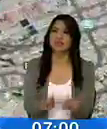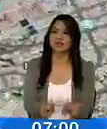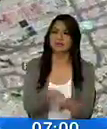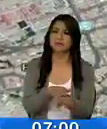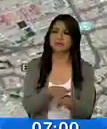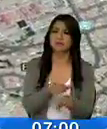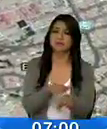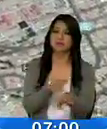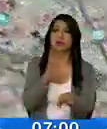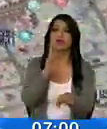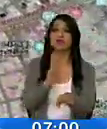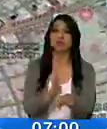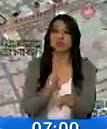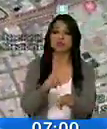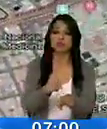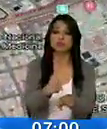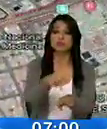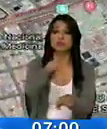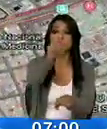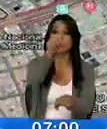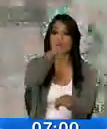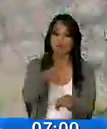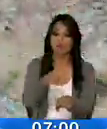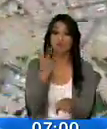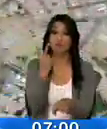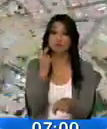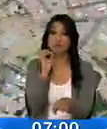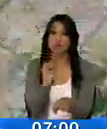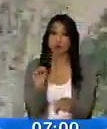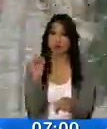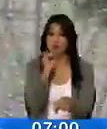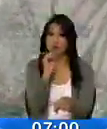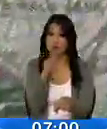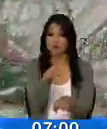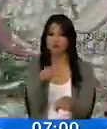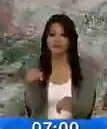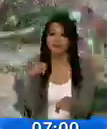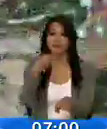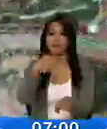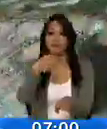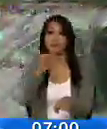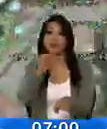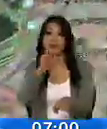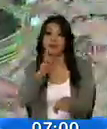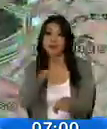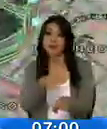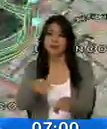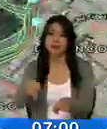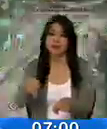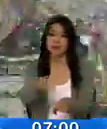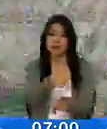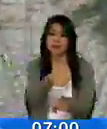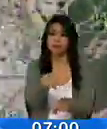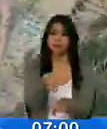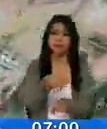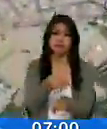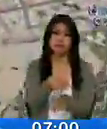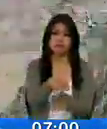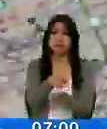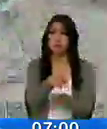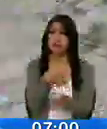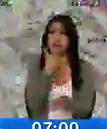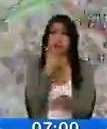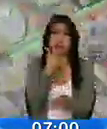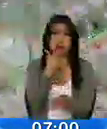a norte. Esto viene desde la 12 de octubre y va por la Darón de Guevara. Y miren, y sigue y se va de largo. O sea, hay